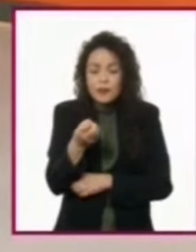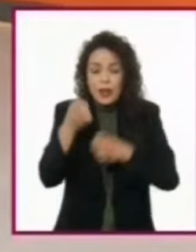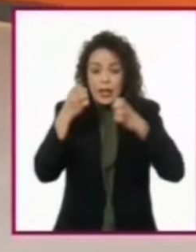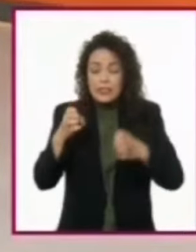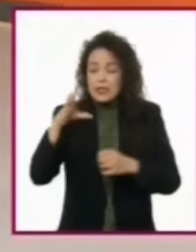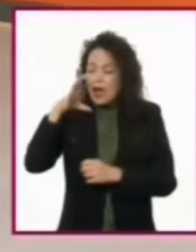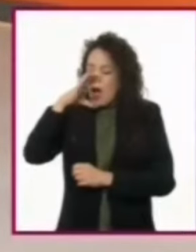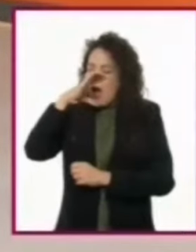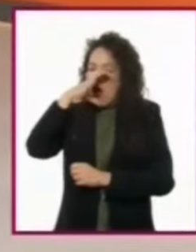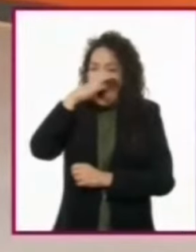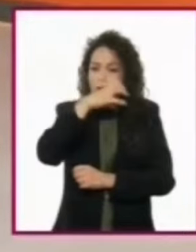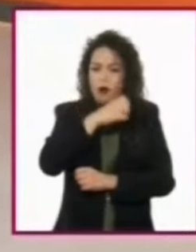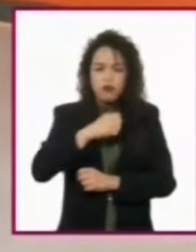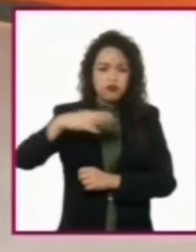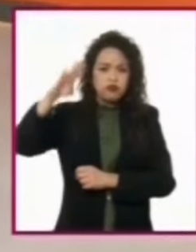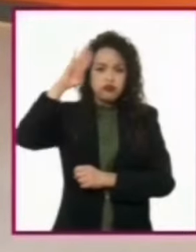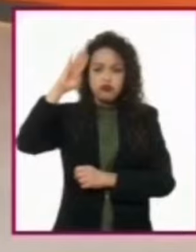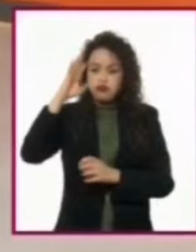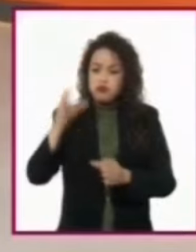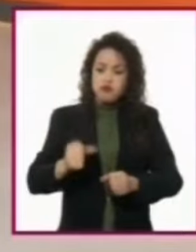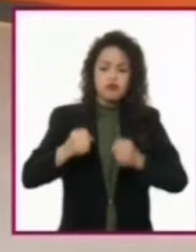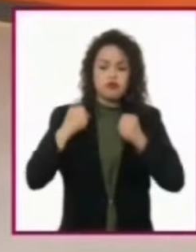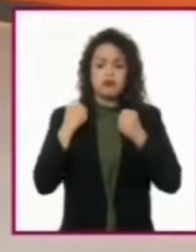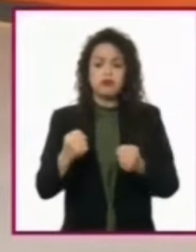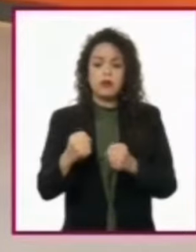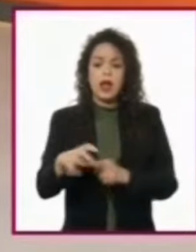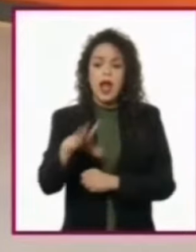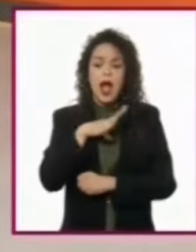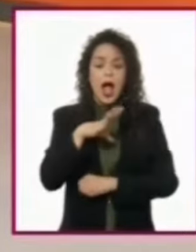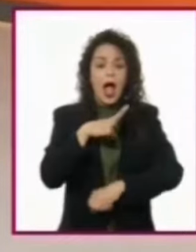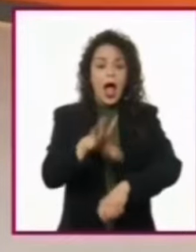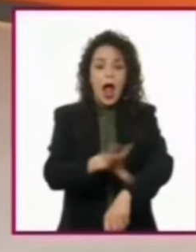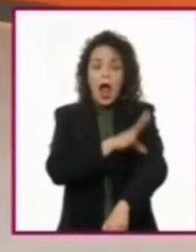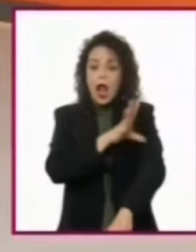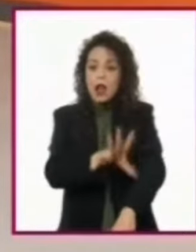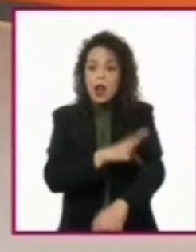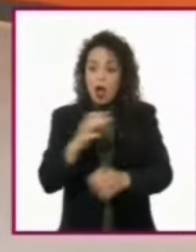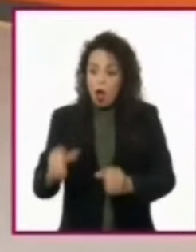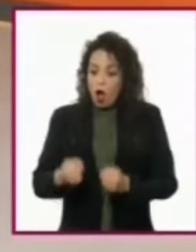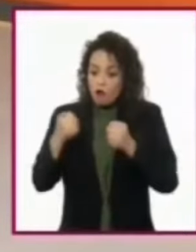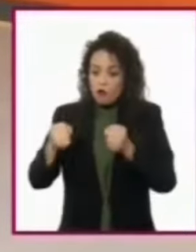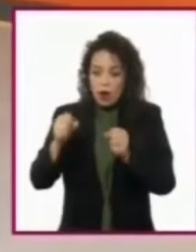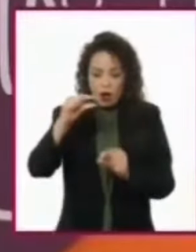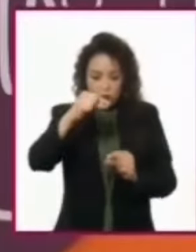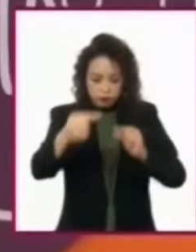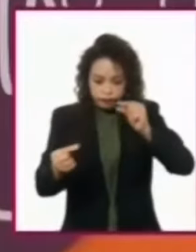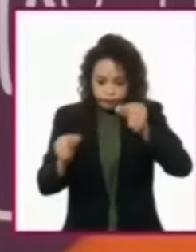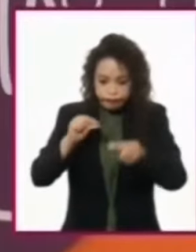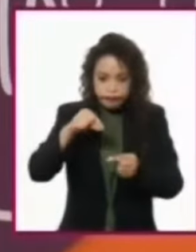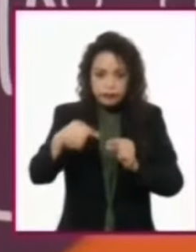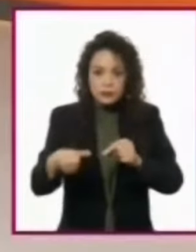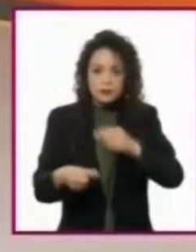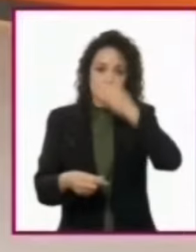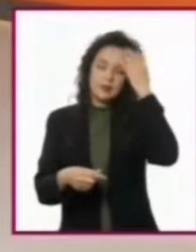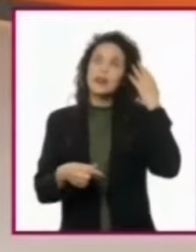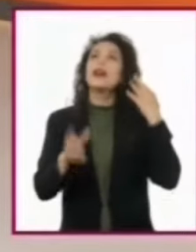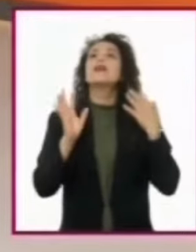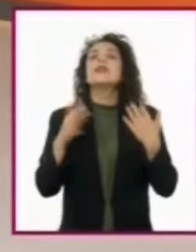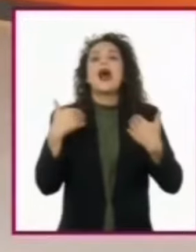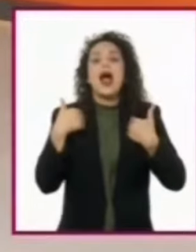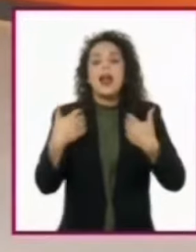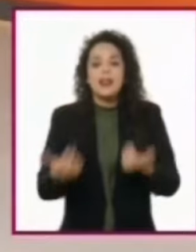caliente que las partículas tenían una energía muy alta. Ahora entiendo. Entonces, los sucesos para